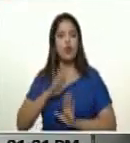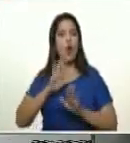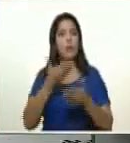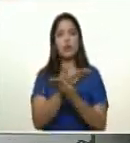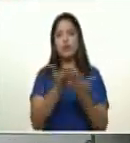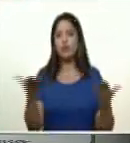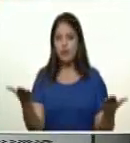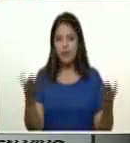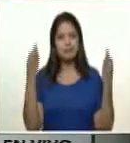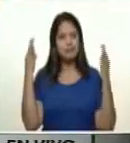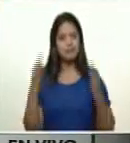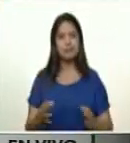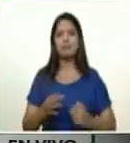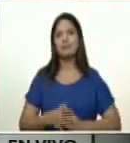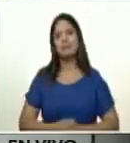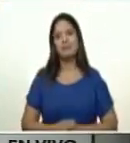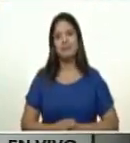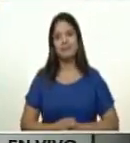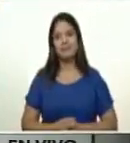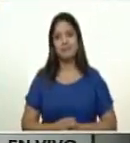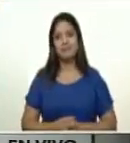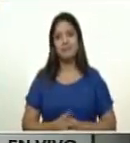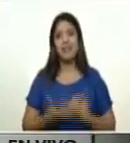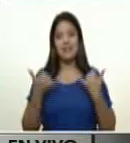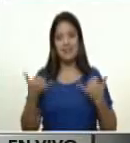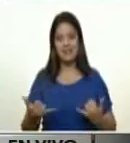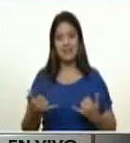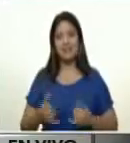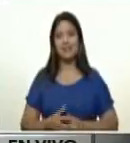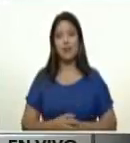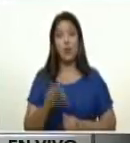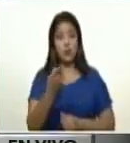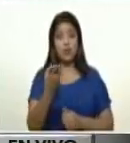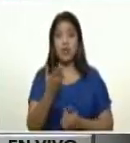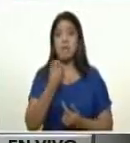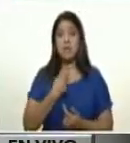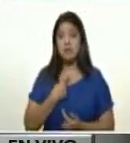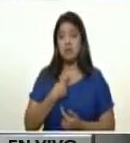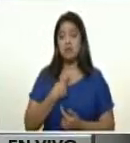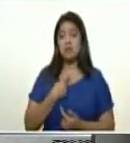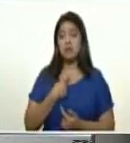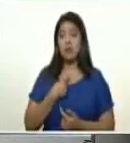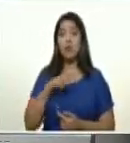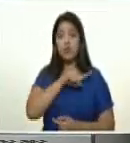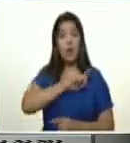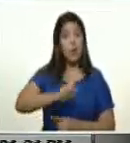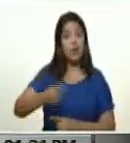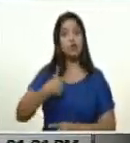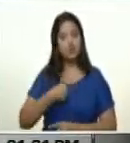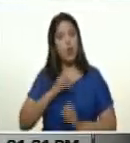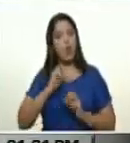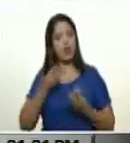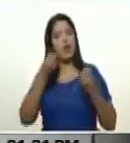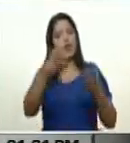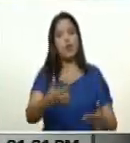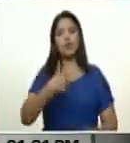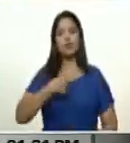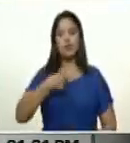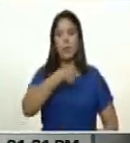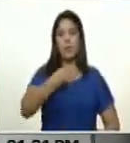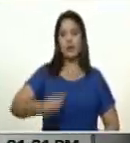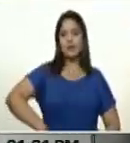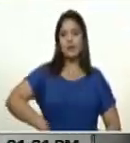todo, irrestricto, completo, desde ya. Gracias. Ustedes piden, ustedes ordenan y yo cumplo. Yo soy el